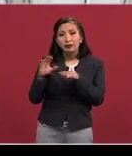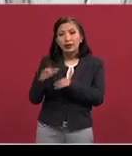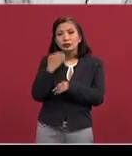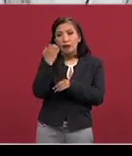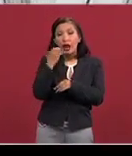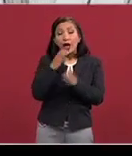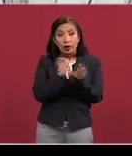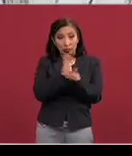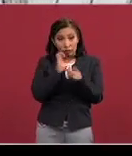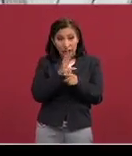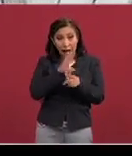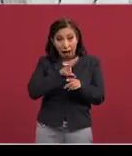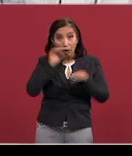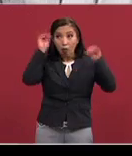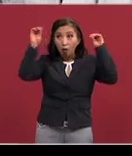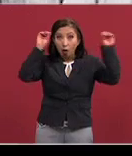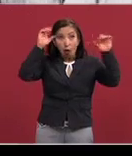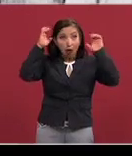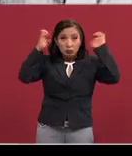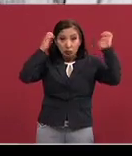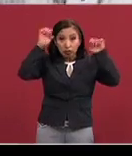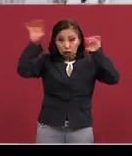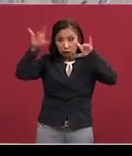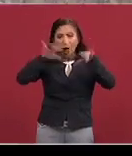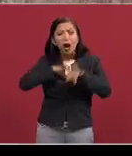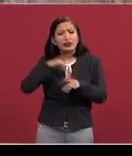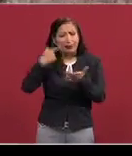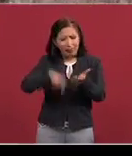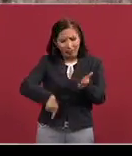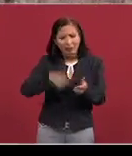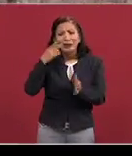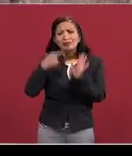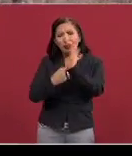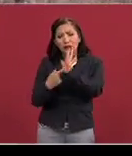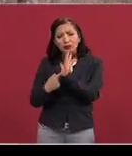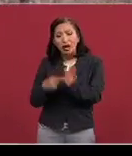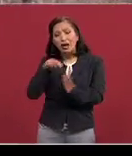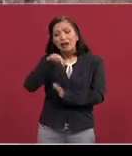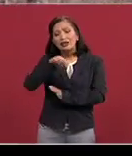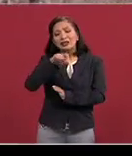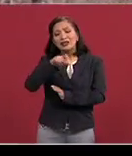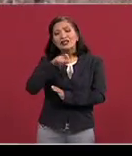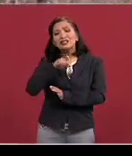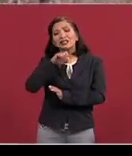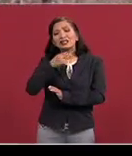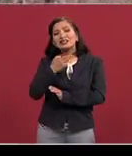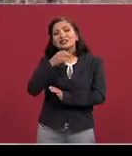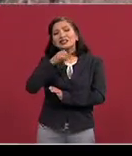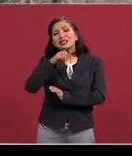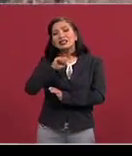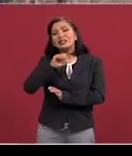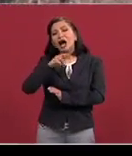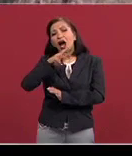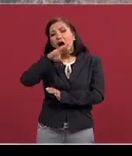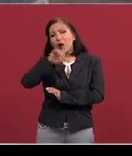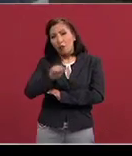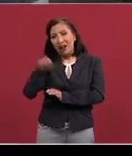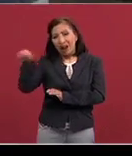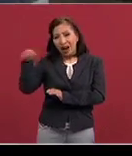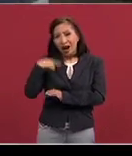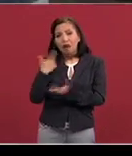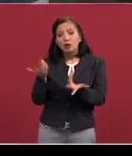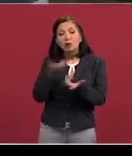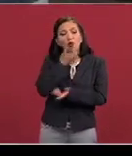Academia de San Carlos. ¿Va a haber también este tipo de obras? Las tenemos aquí porque Nishizawa va a detonar toda una generación. O sea, vamos a ver, digamos,